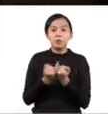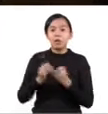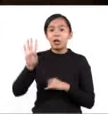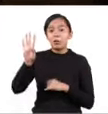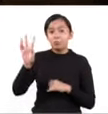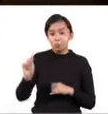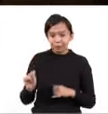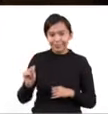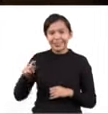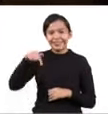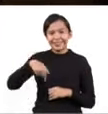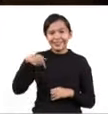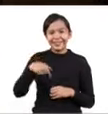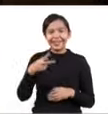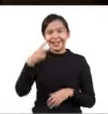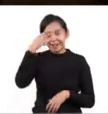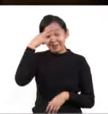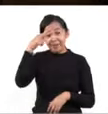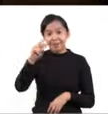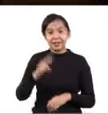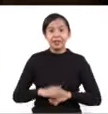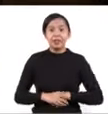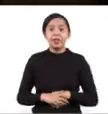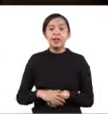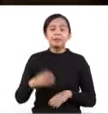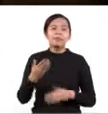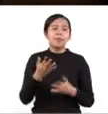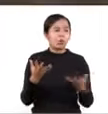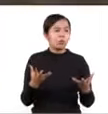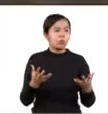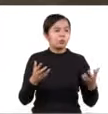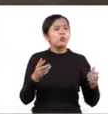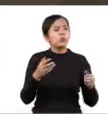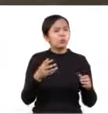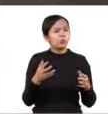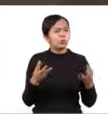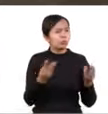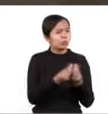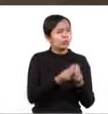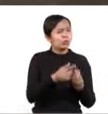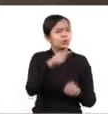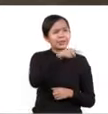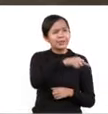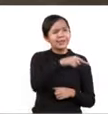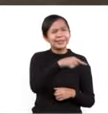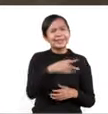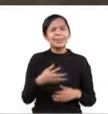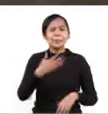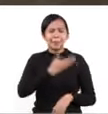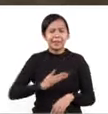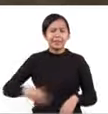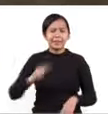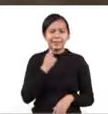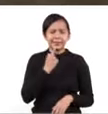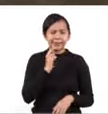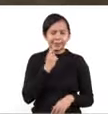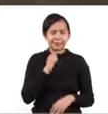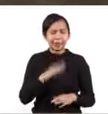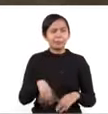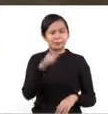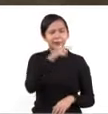de la vida pública de México con el presidente Andrés Manuel López Obrador al frente. La Ciudad de México es una